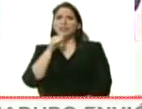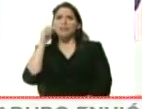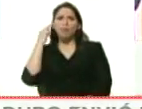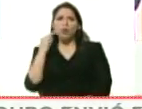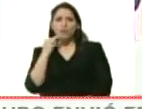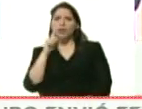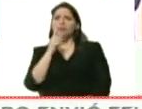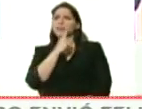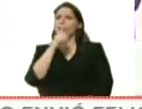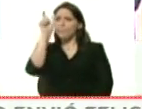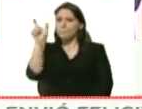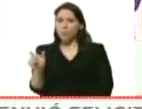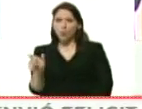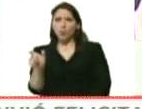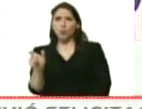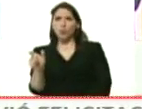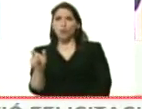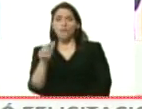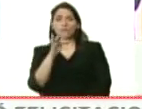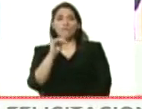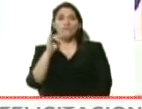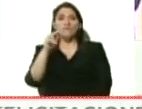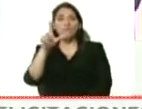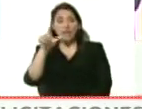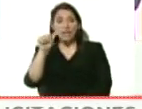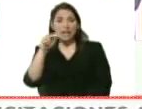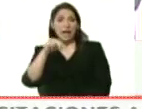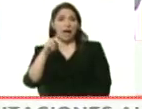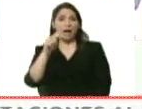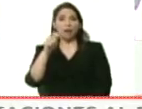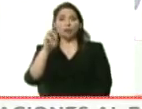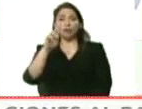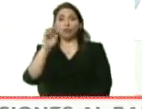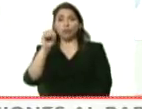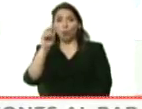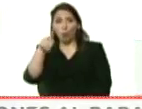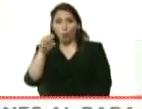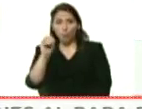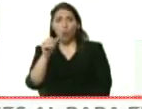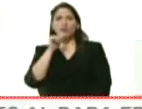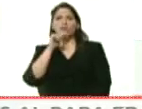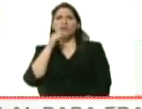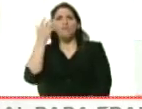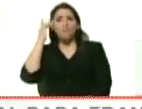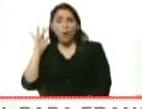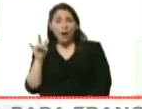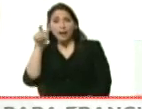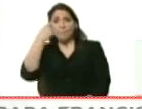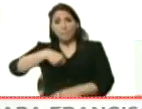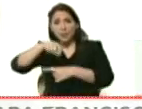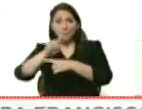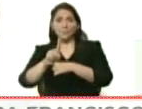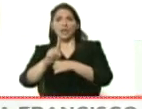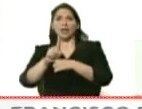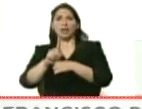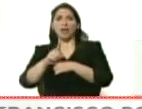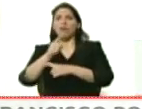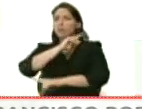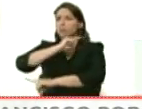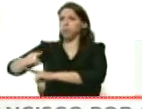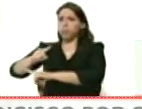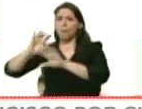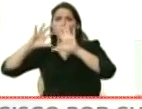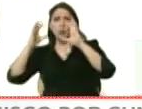merecidamente filántropo y quien fuera el primero en denunciar al mundo el genocidio que en